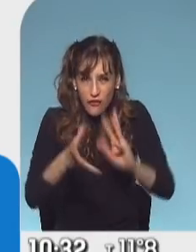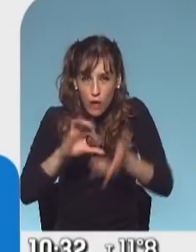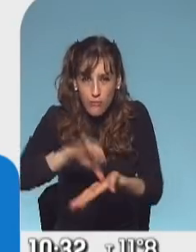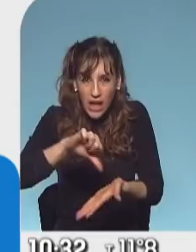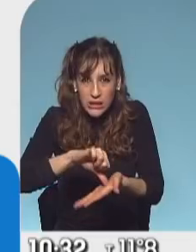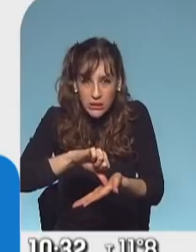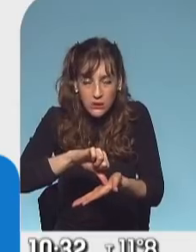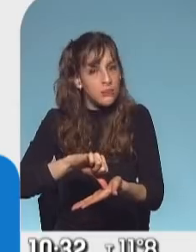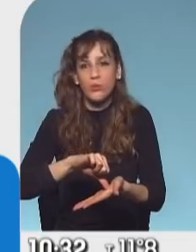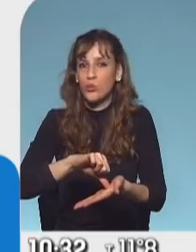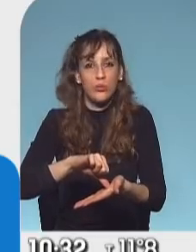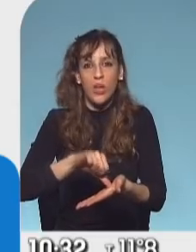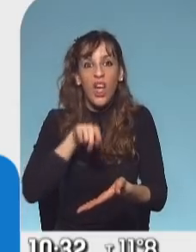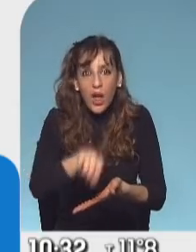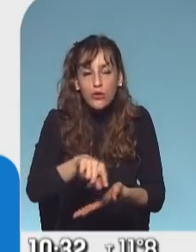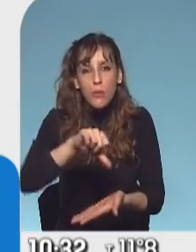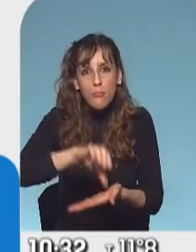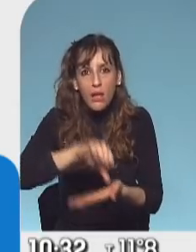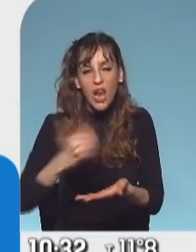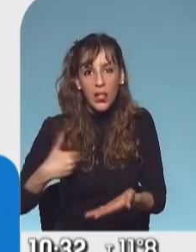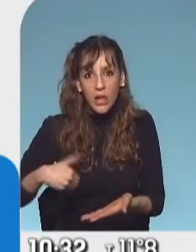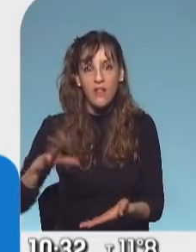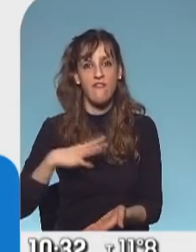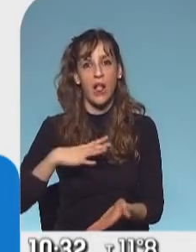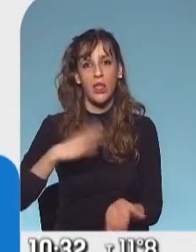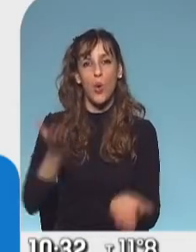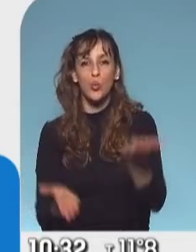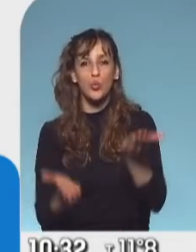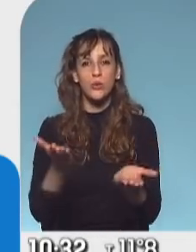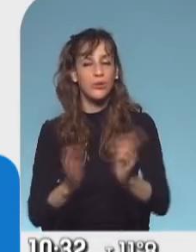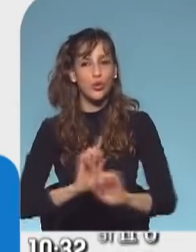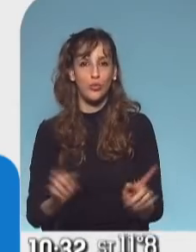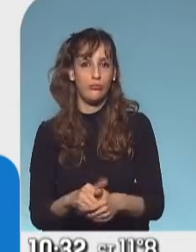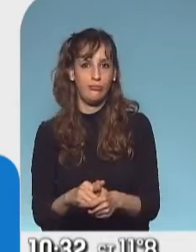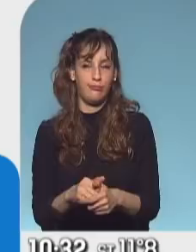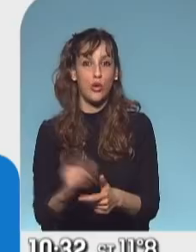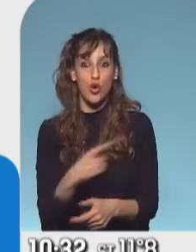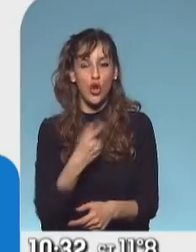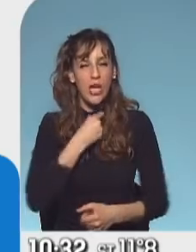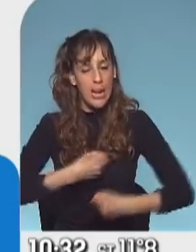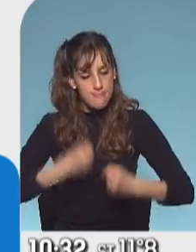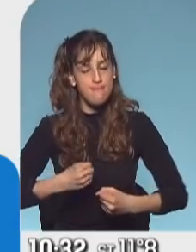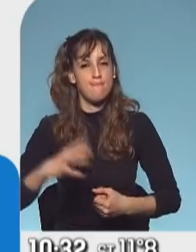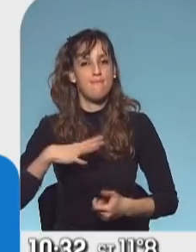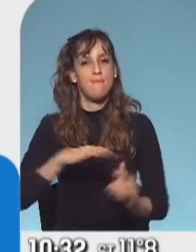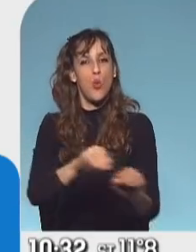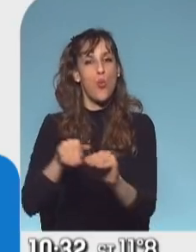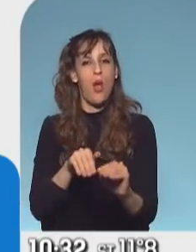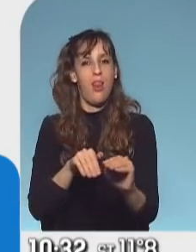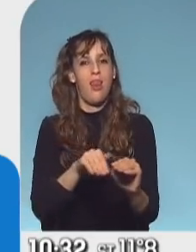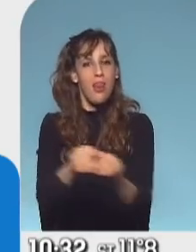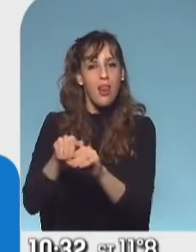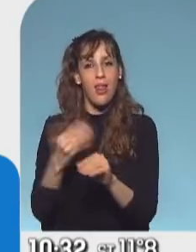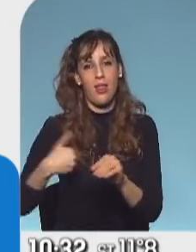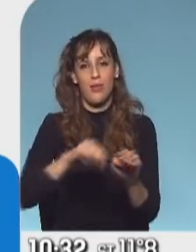no es un país justo. Ese es un país profundamente injusto. Y nadie que haya abrazado la política, como abrazamos todos